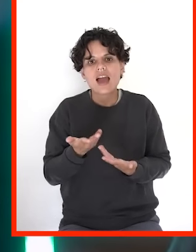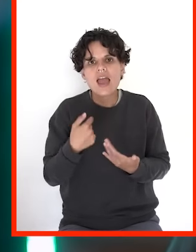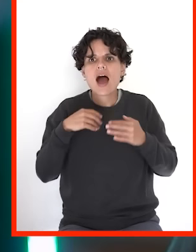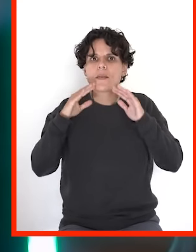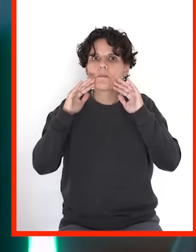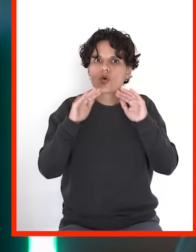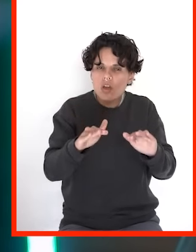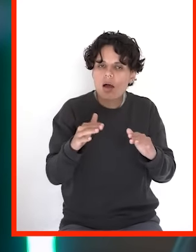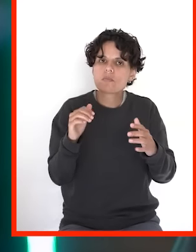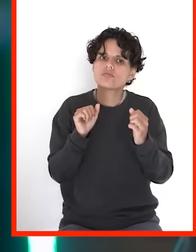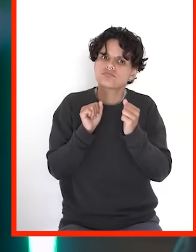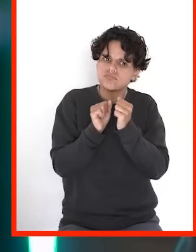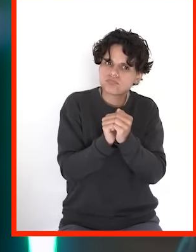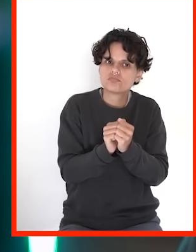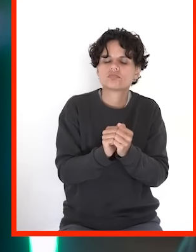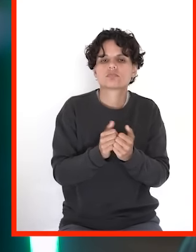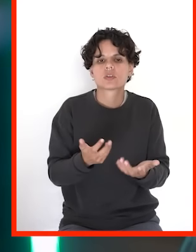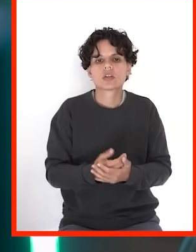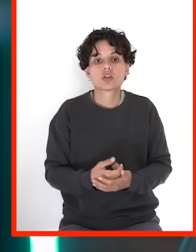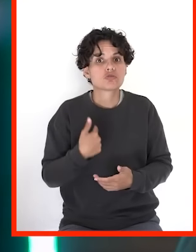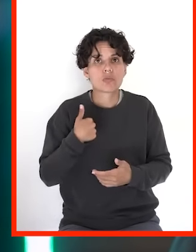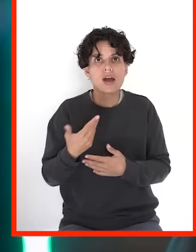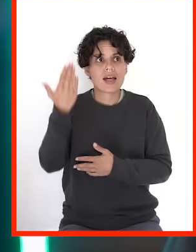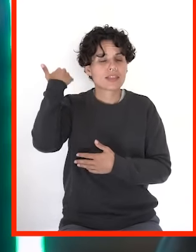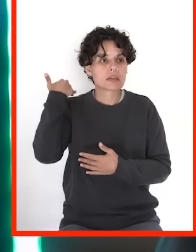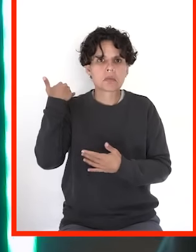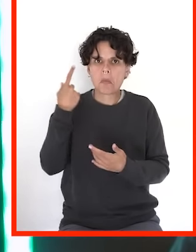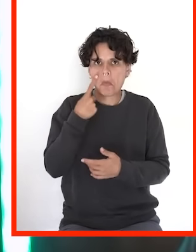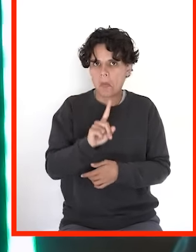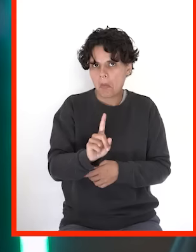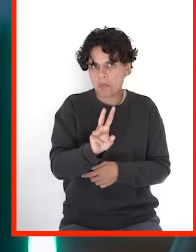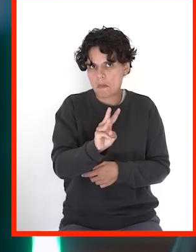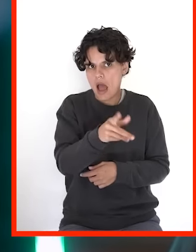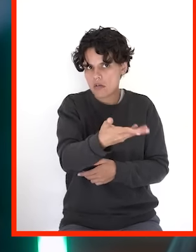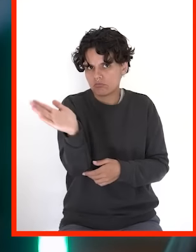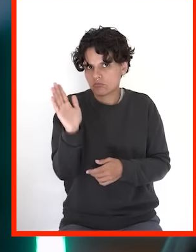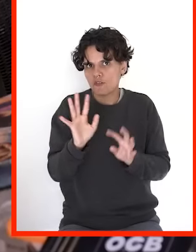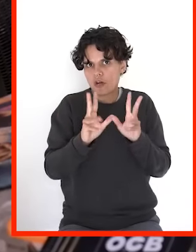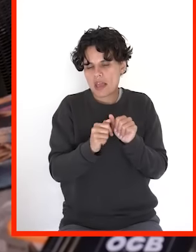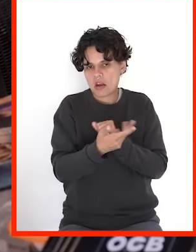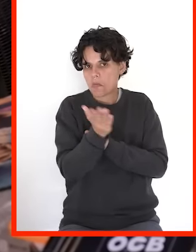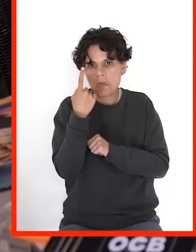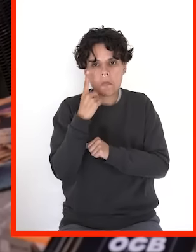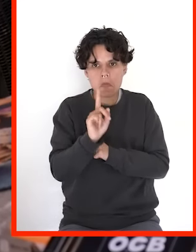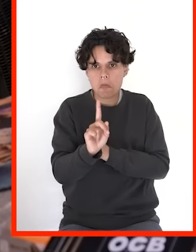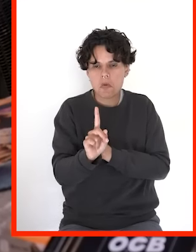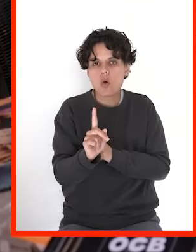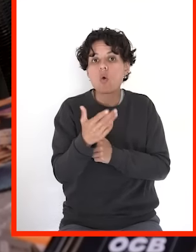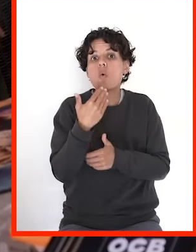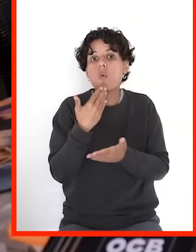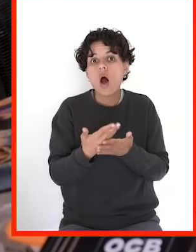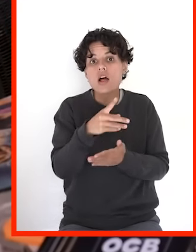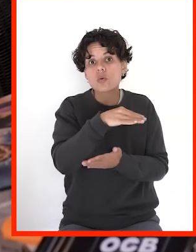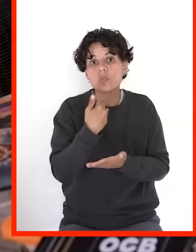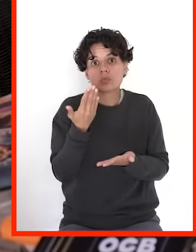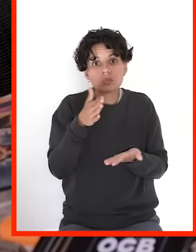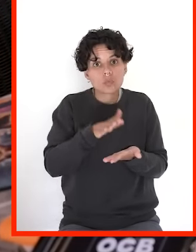después de la partida de él, claro, yo no conocía a su mamá hasta después de su